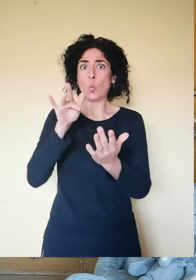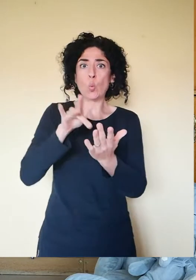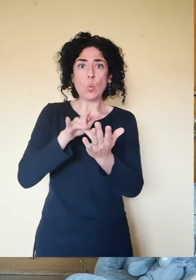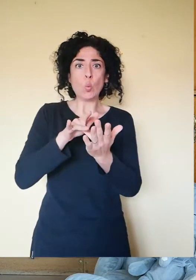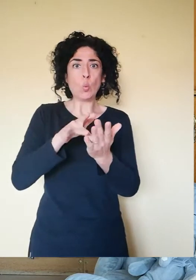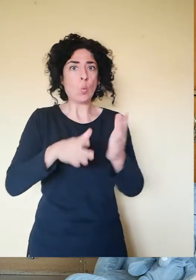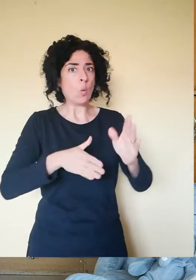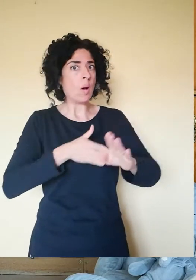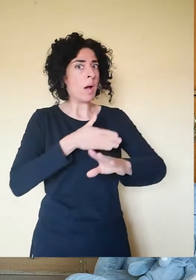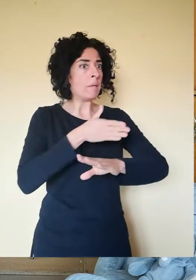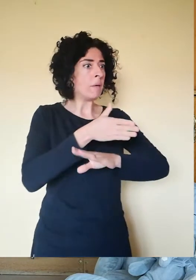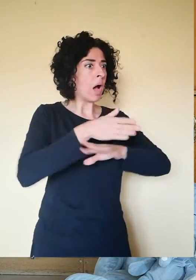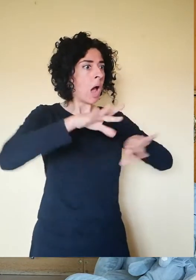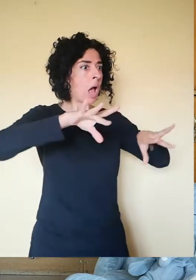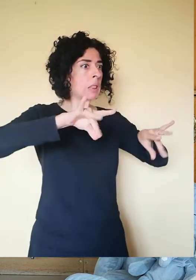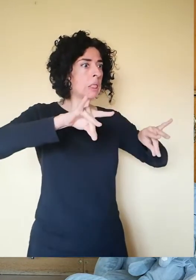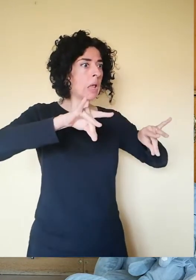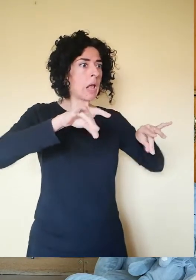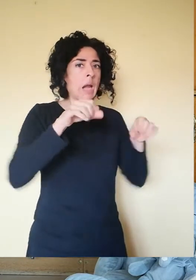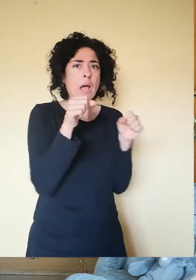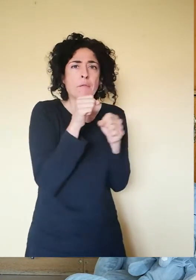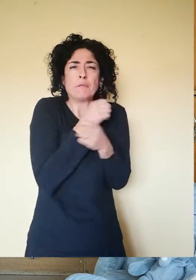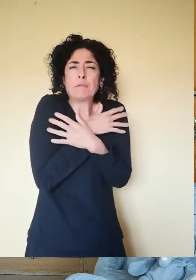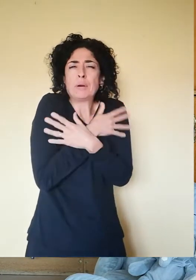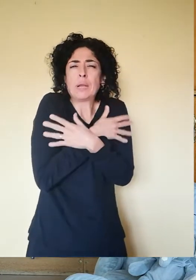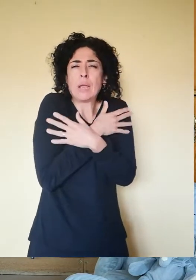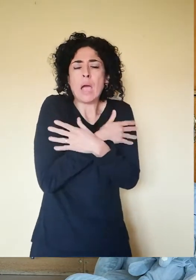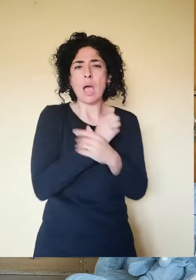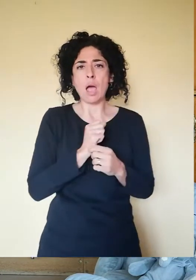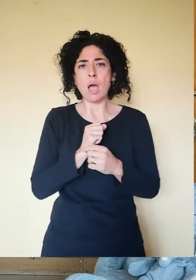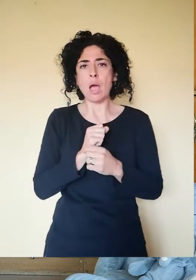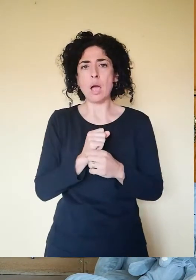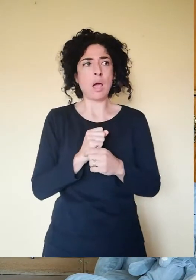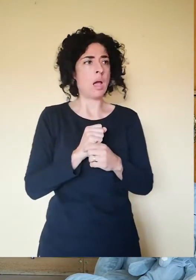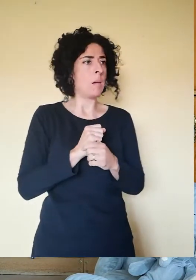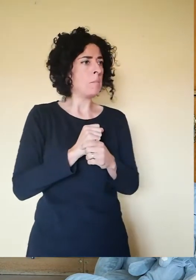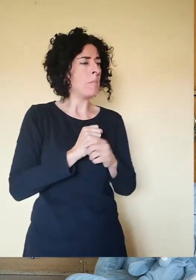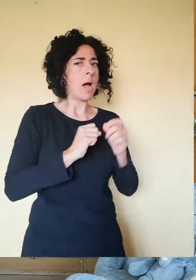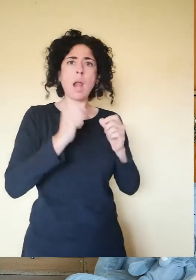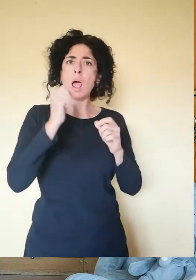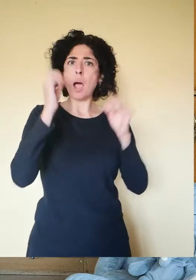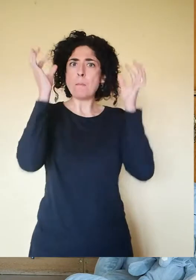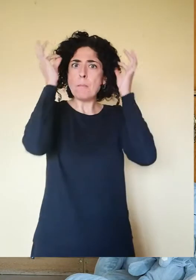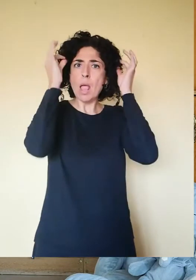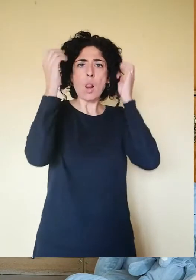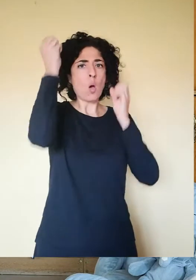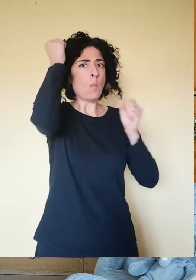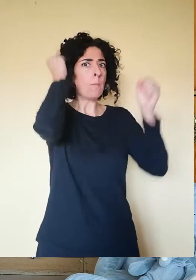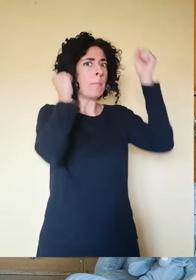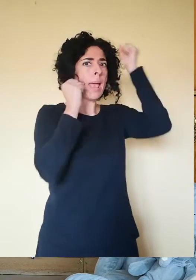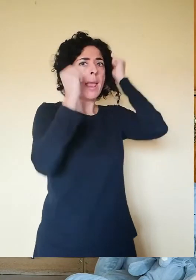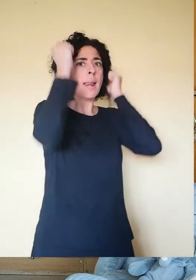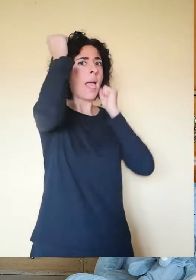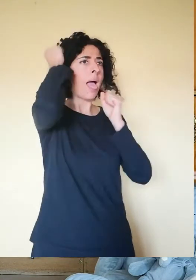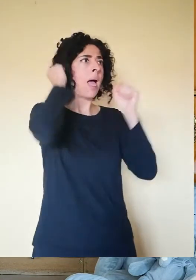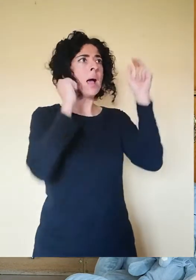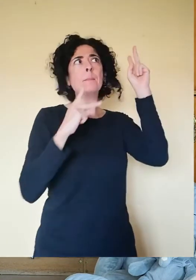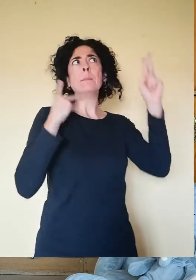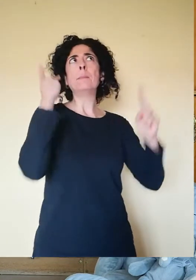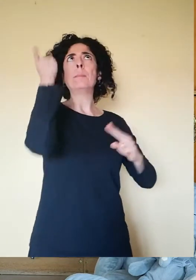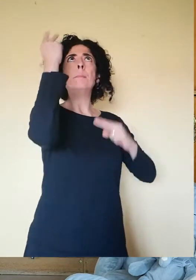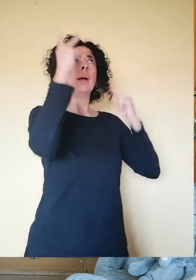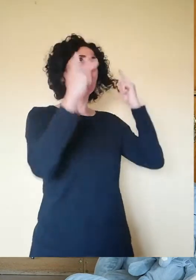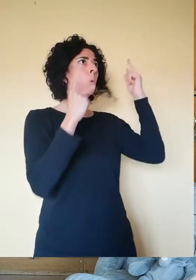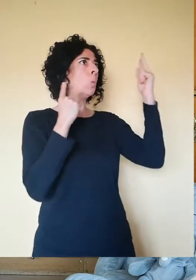día se vino a tierra fría para hacerse un peinado en